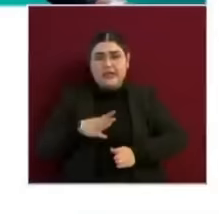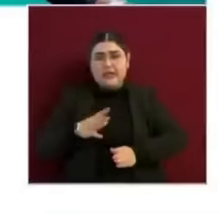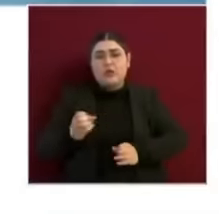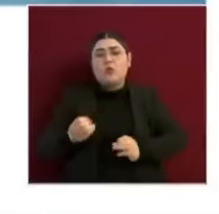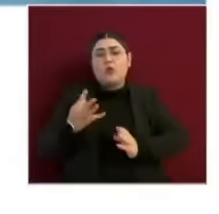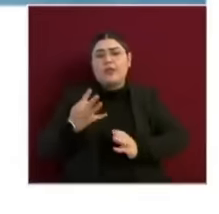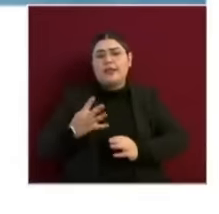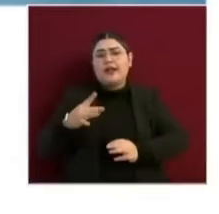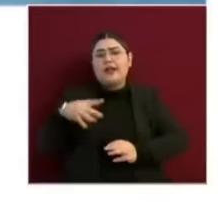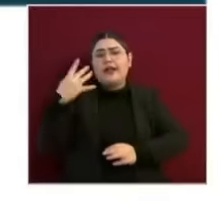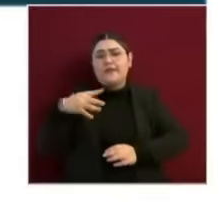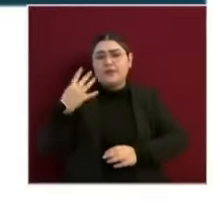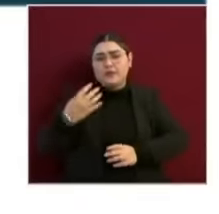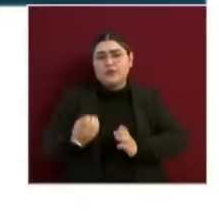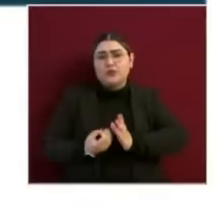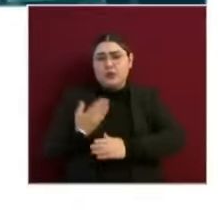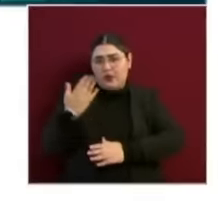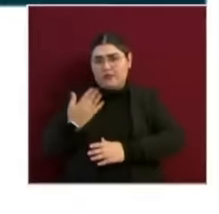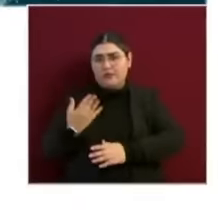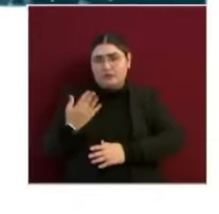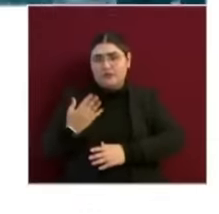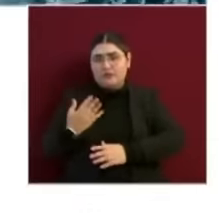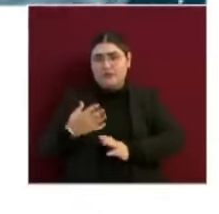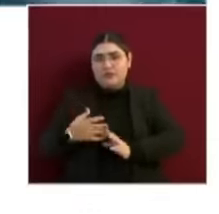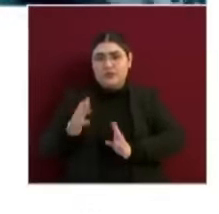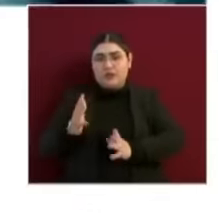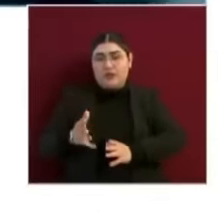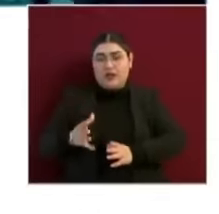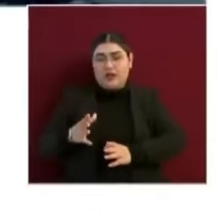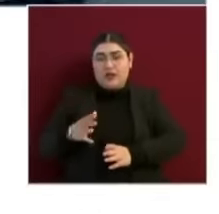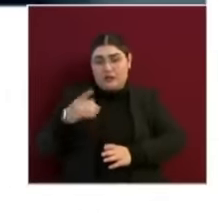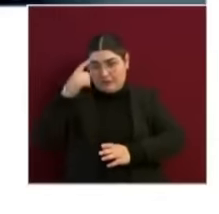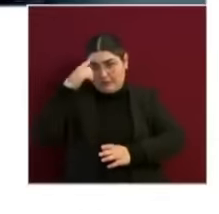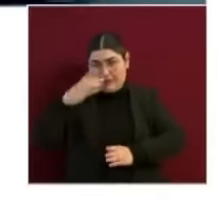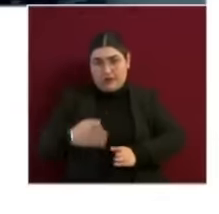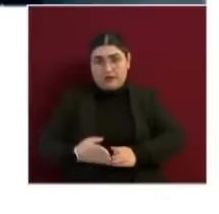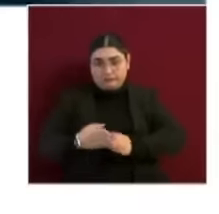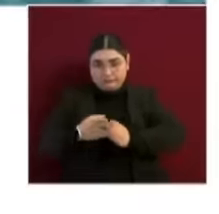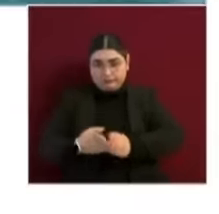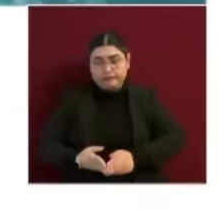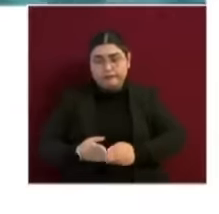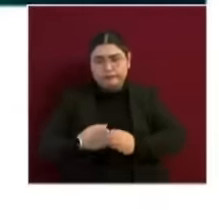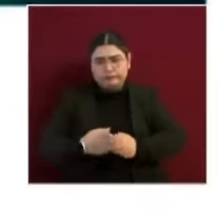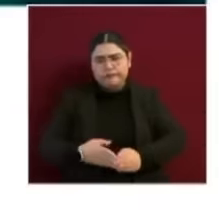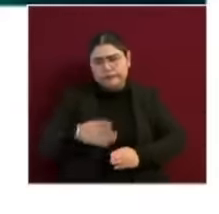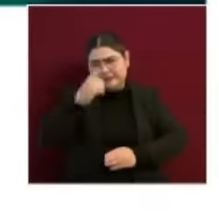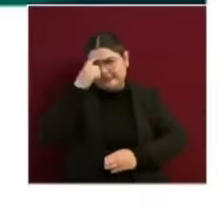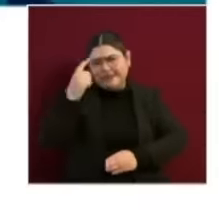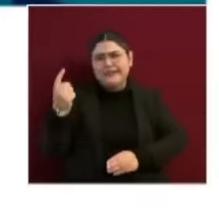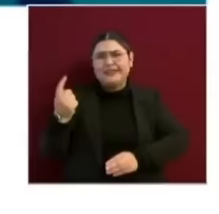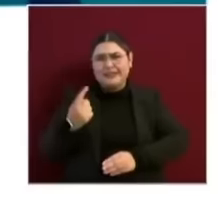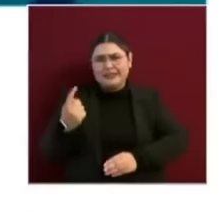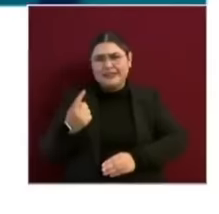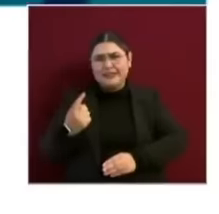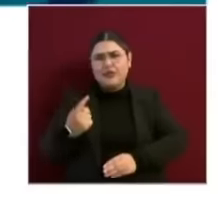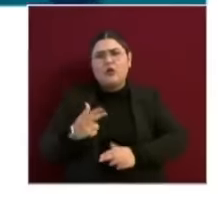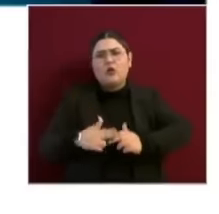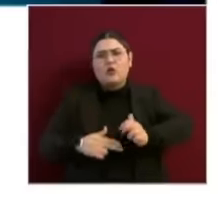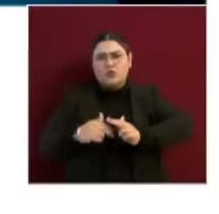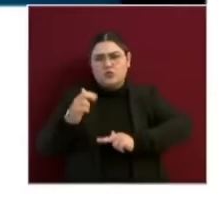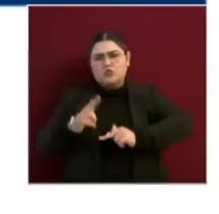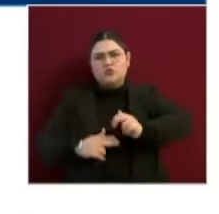14 nuevos artefactos navales para construir ahí un